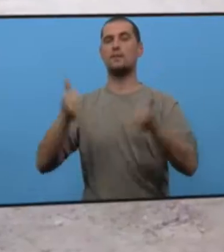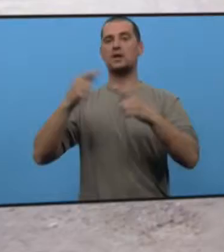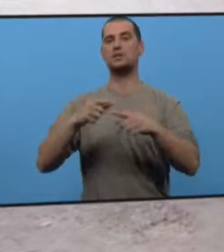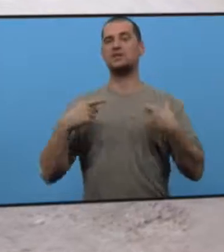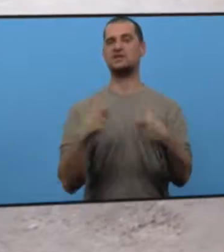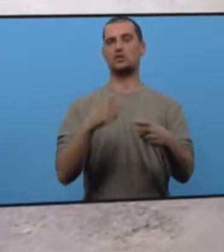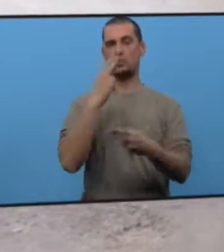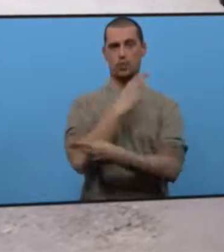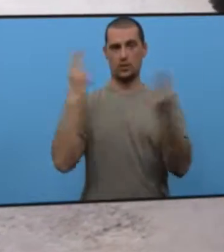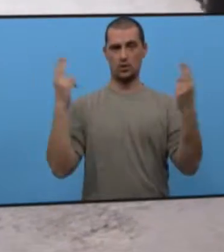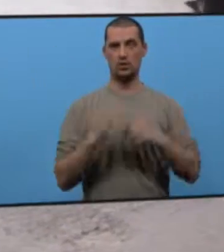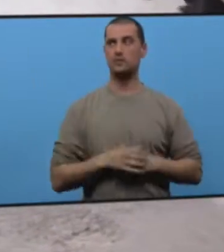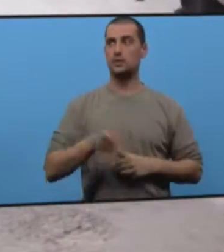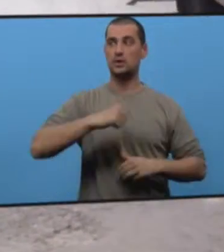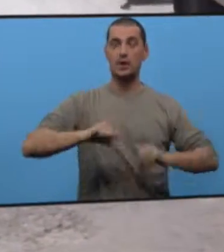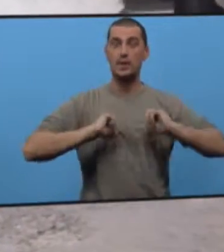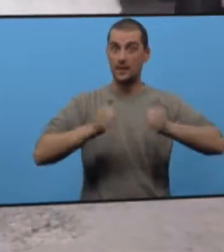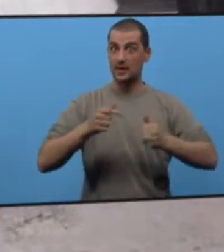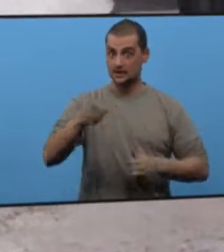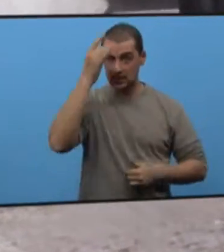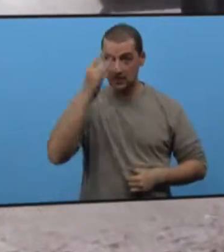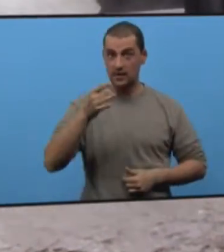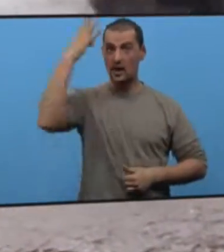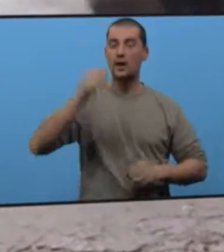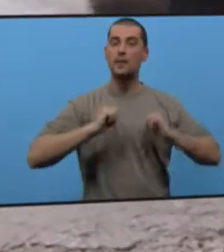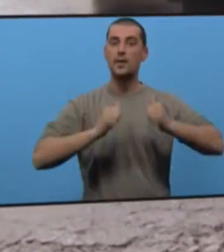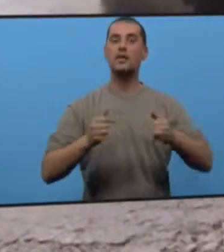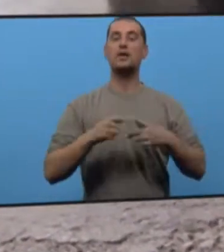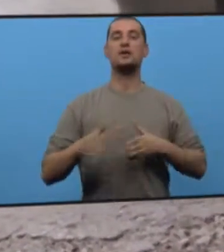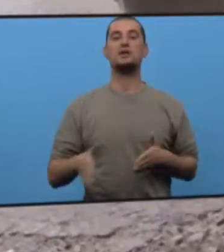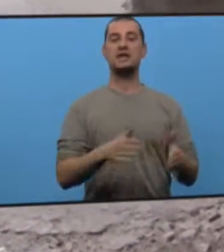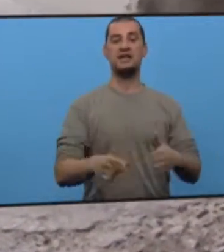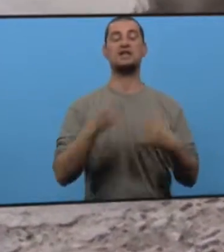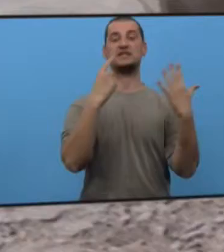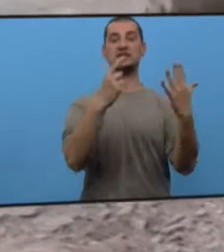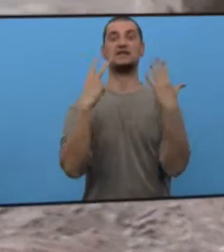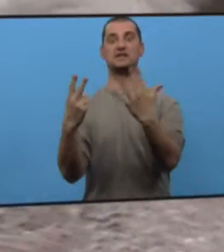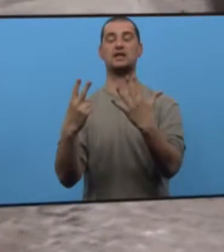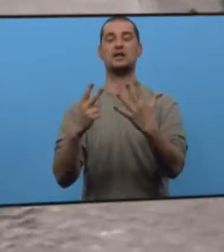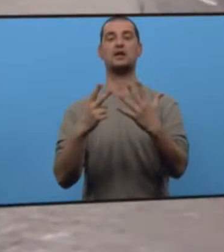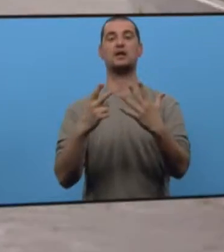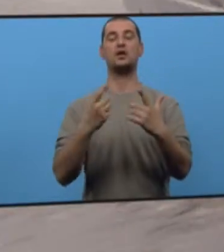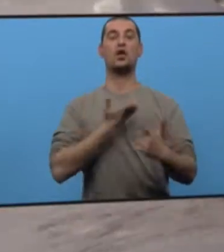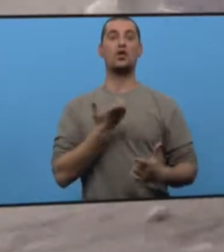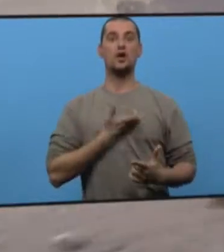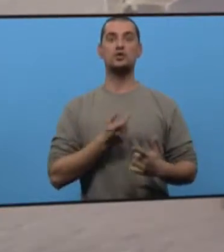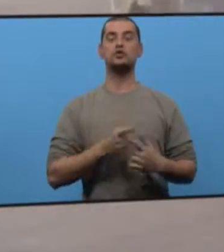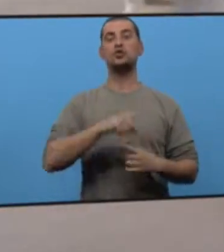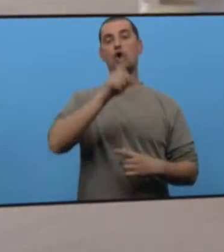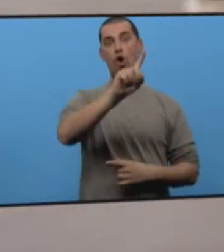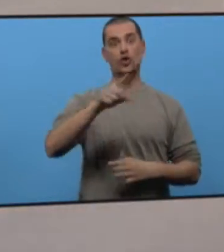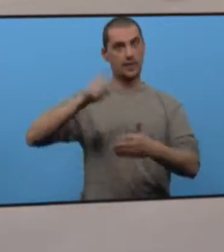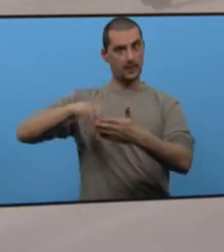público. Coa posta en marcha desta iniciativa, poranse a punto as estradas dos 67 concellos que hai na provincia nun prazo de 11